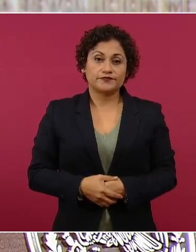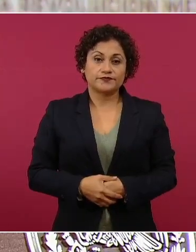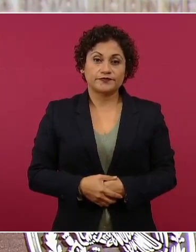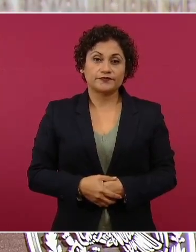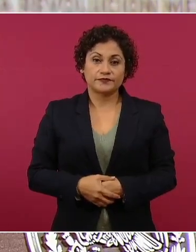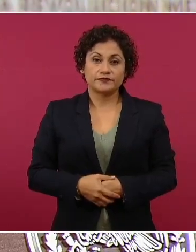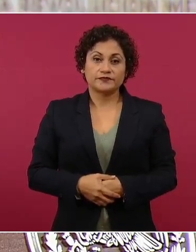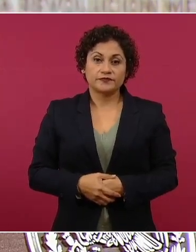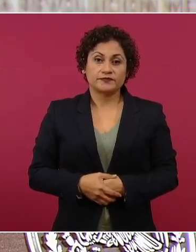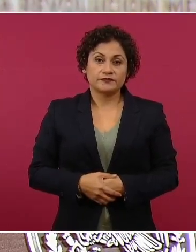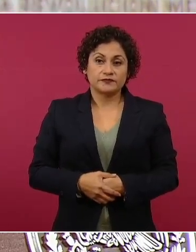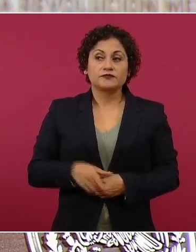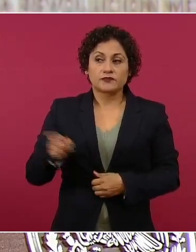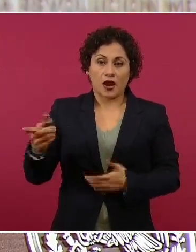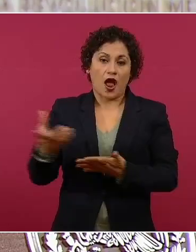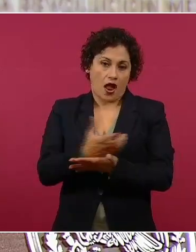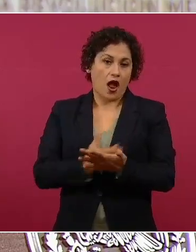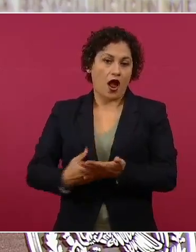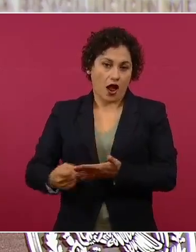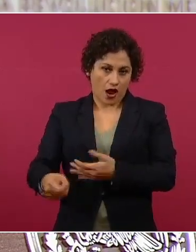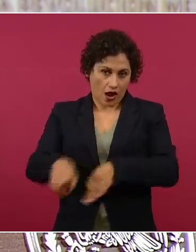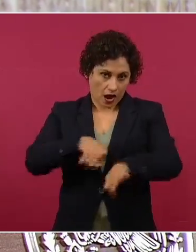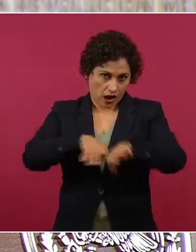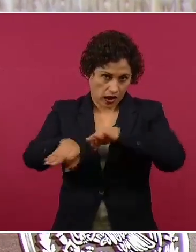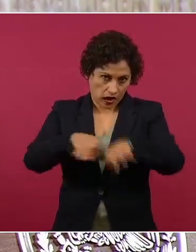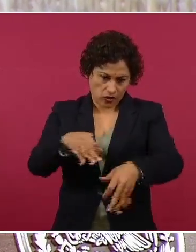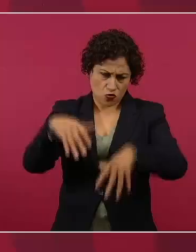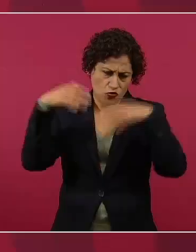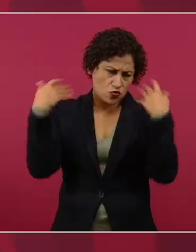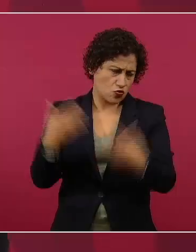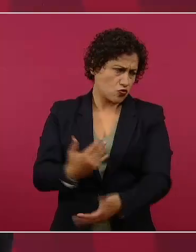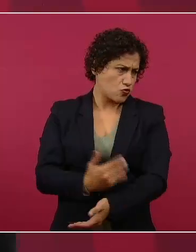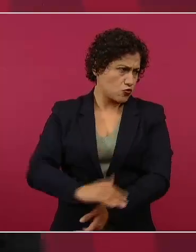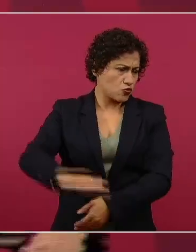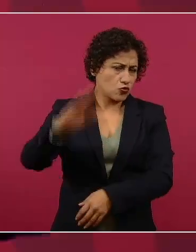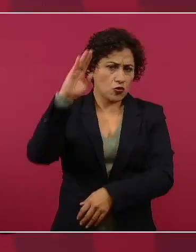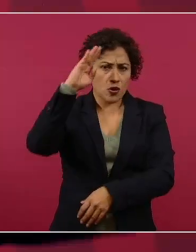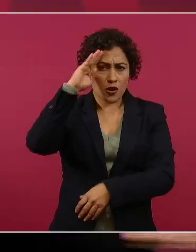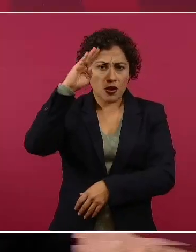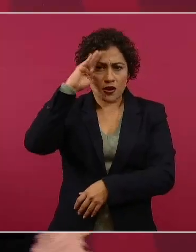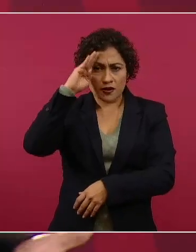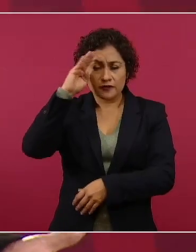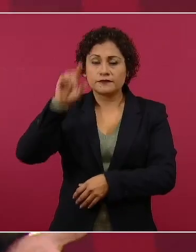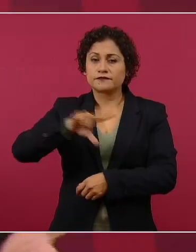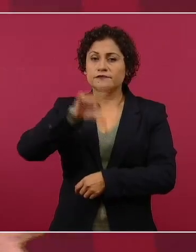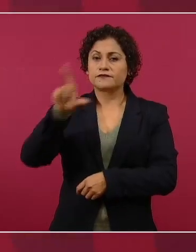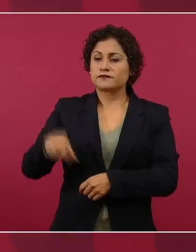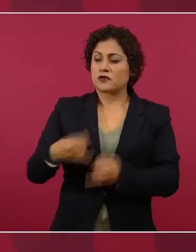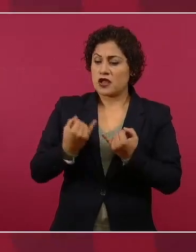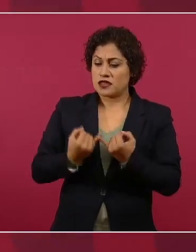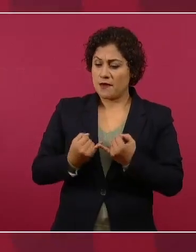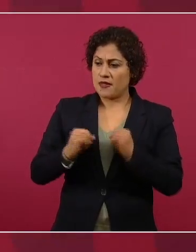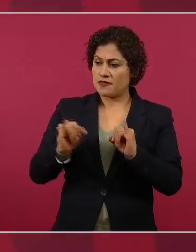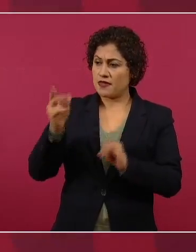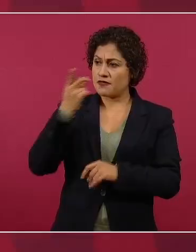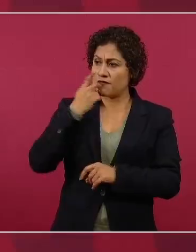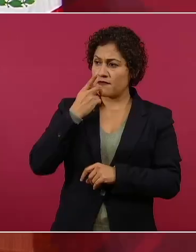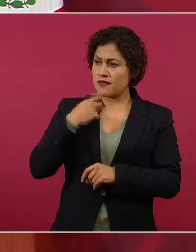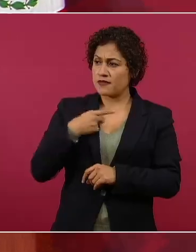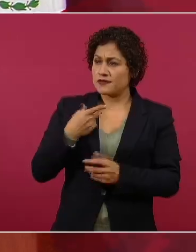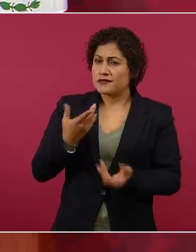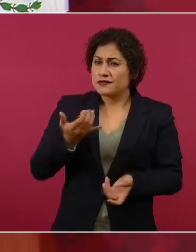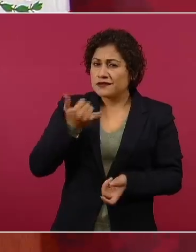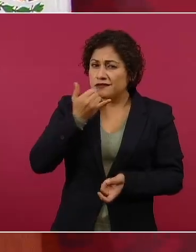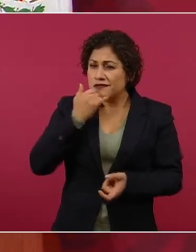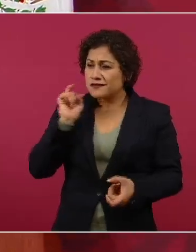Cobran por eso. Y luego, ¿qué independiente? ¿Y dónde termina? Pues en el